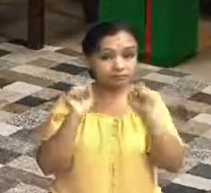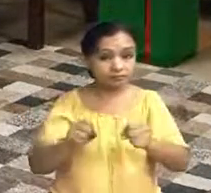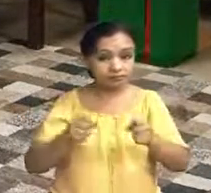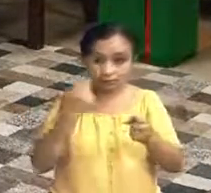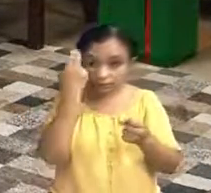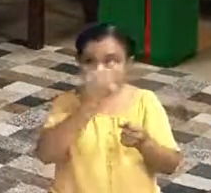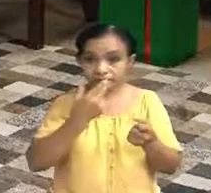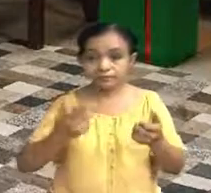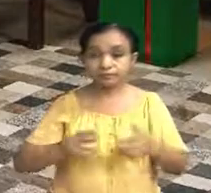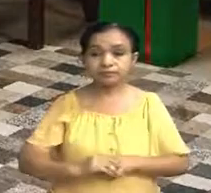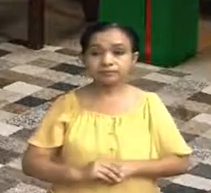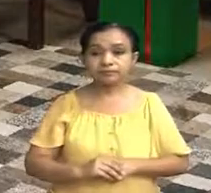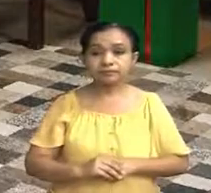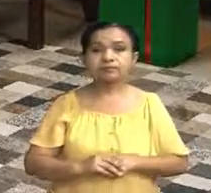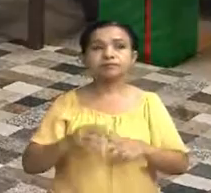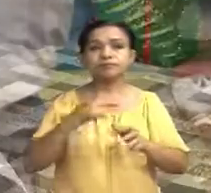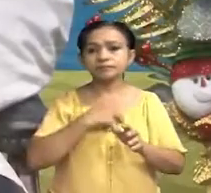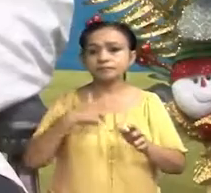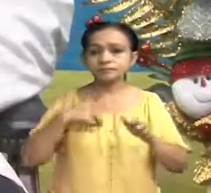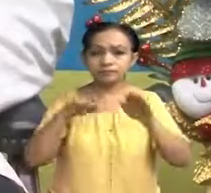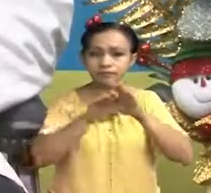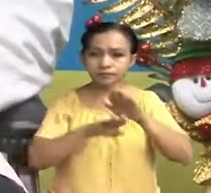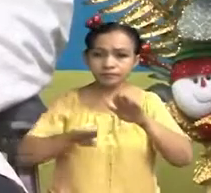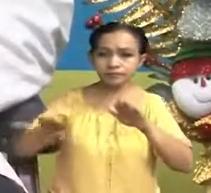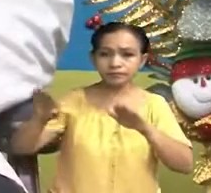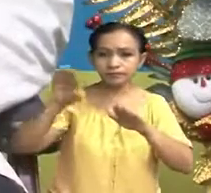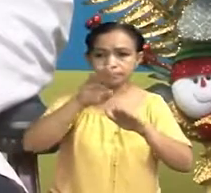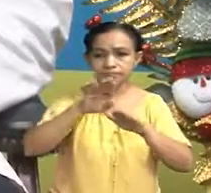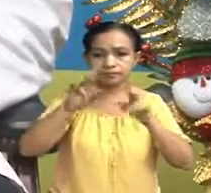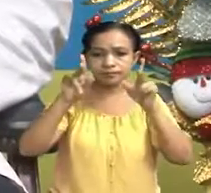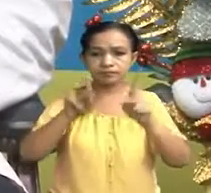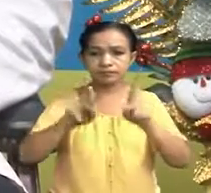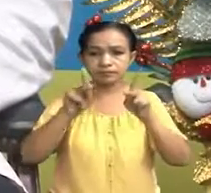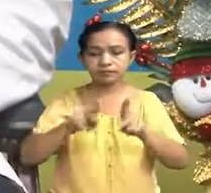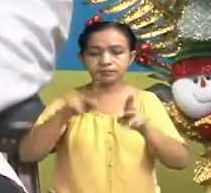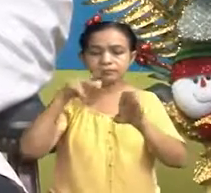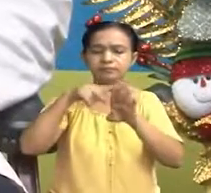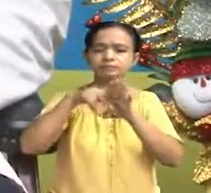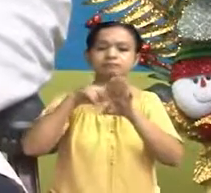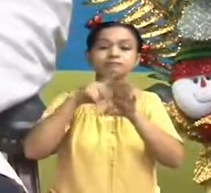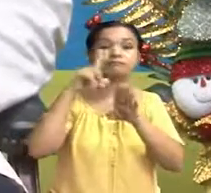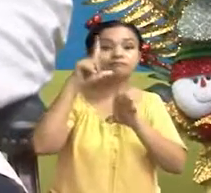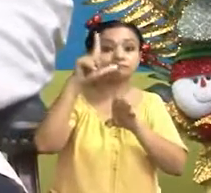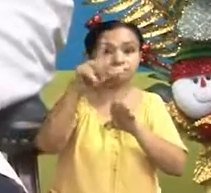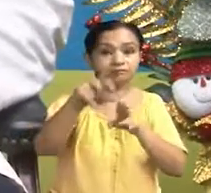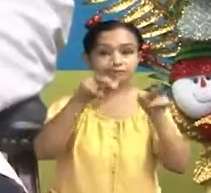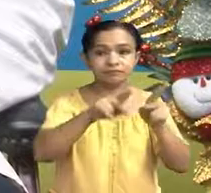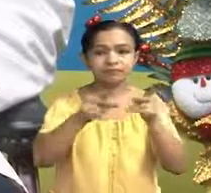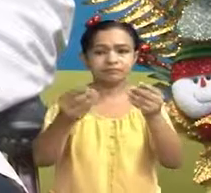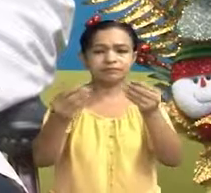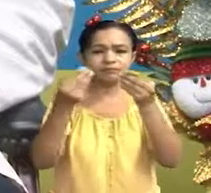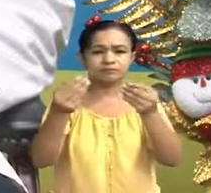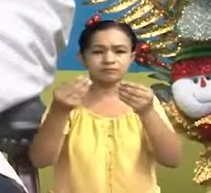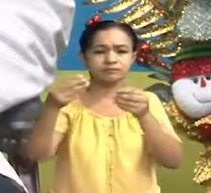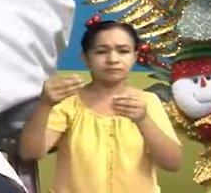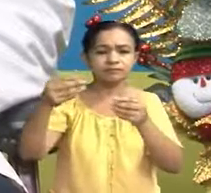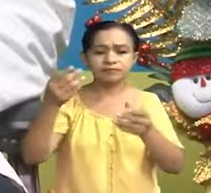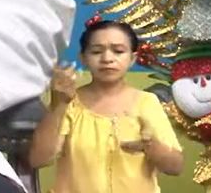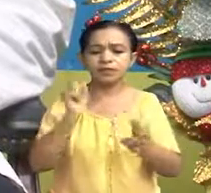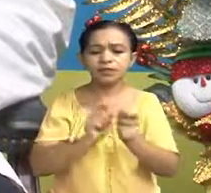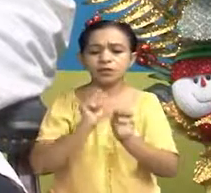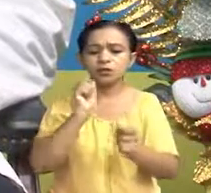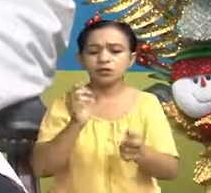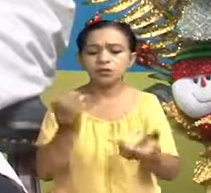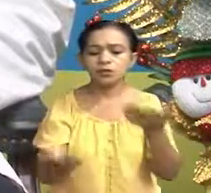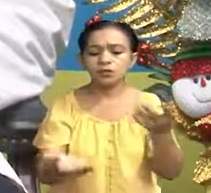causas. Así es, y esto se da mucho meramente en nuestra población campesina, porque pasan mucho tiempo en el fuego,